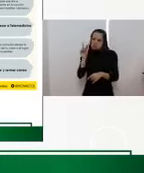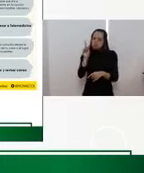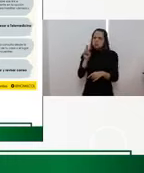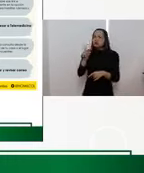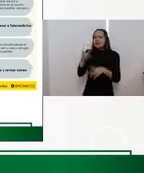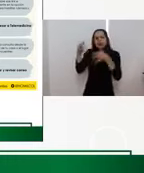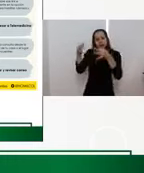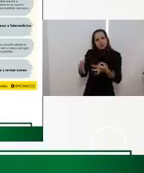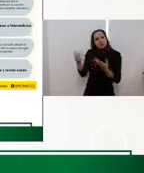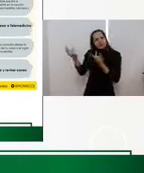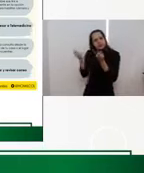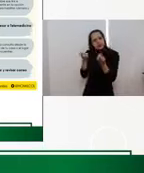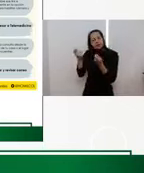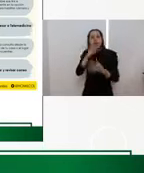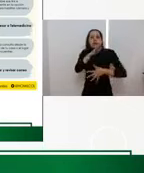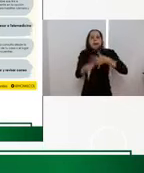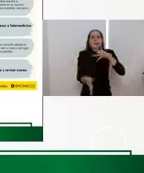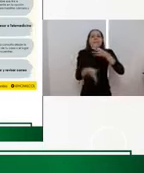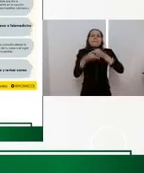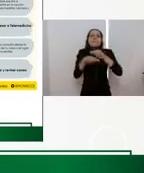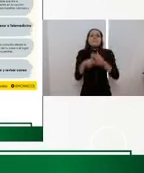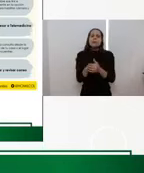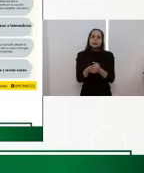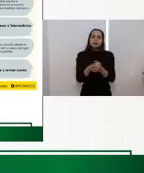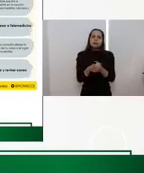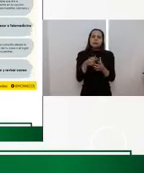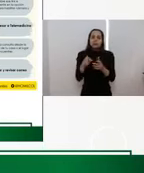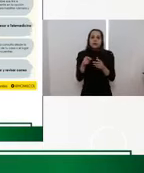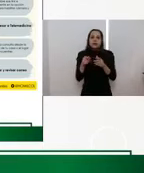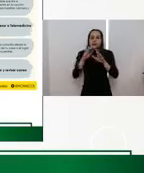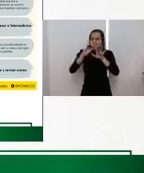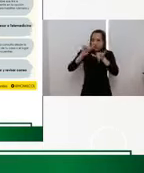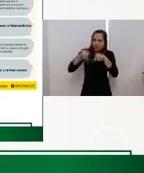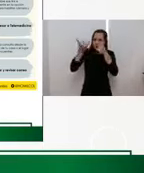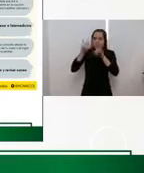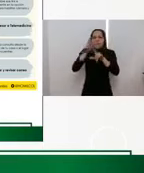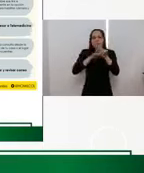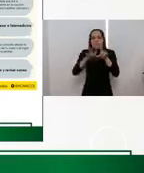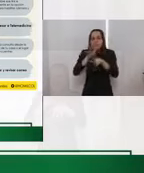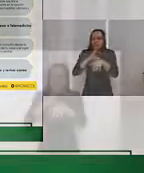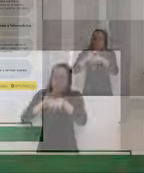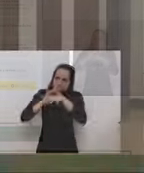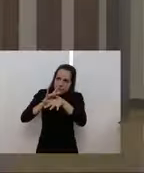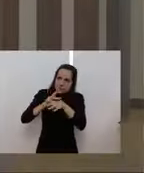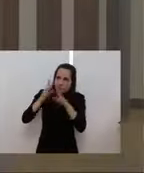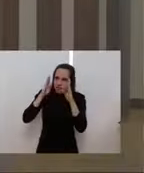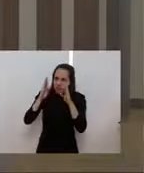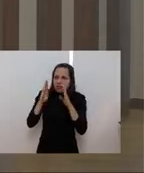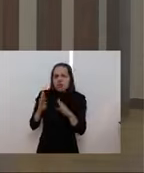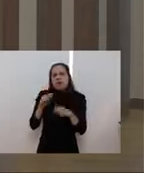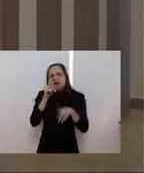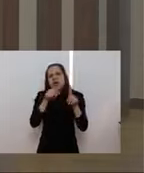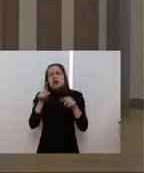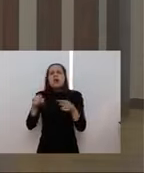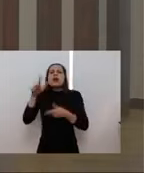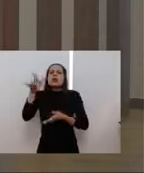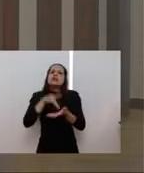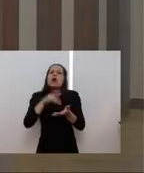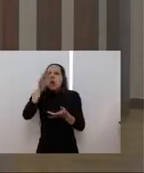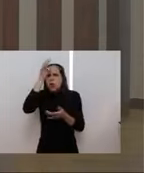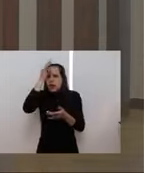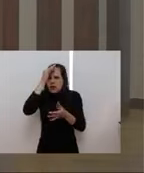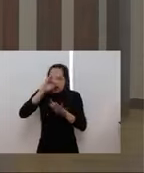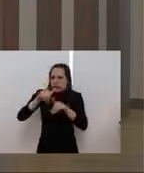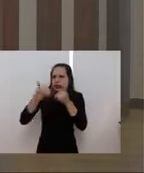dando también tuvimos la posibilidad de hacer el vídeo consultas de apoyar no sólo a los pacientes que consultaba en el hospital sino